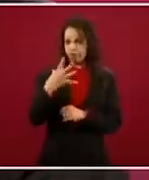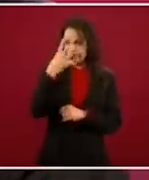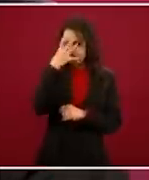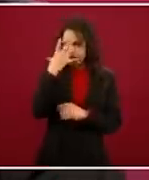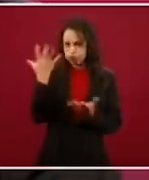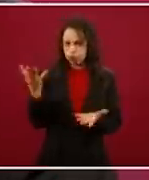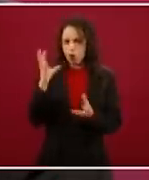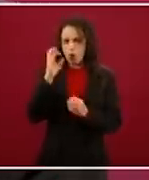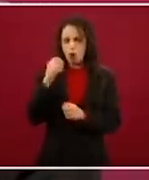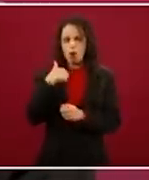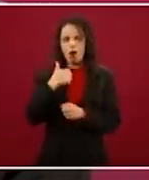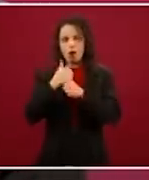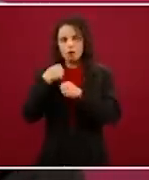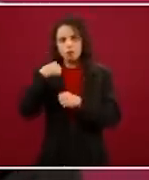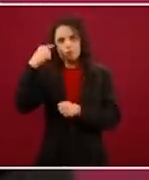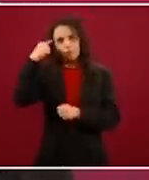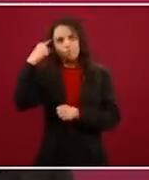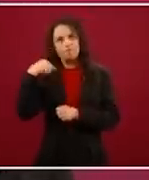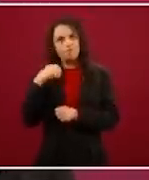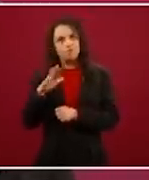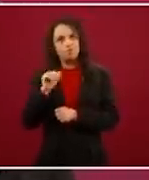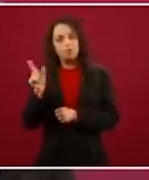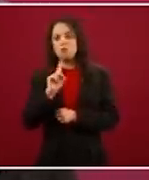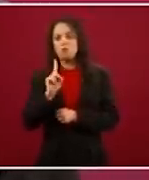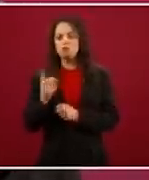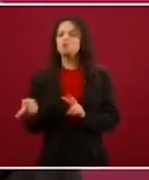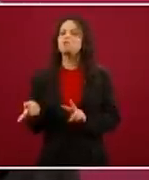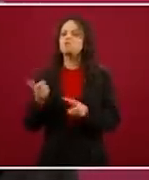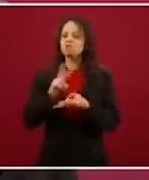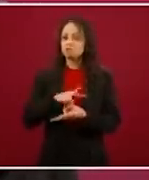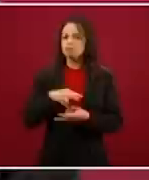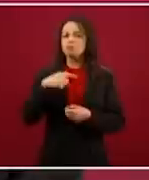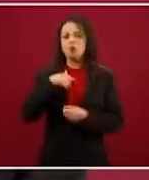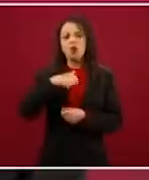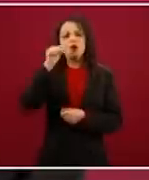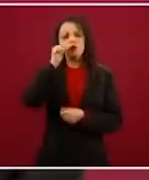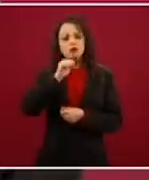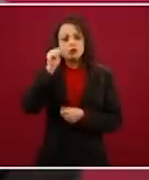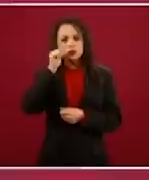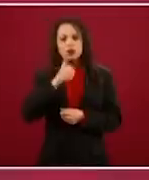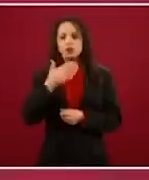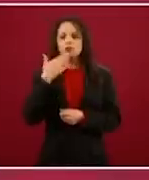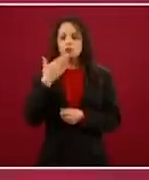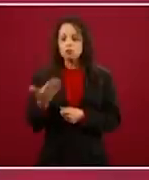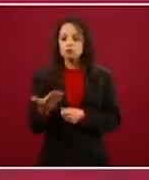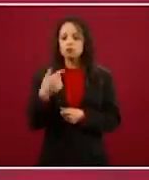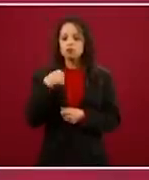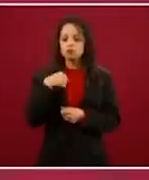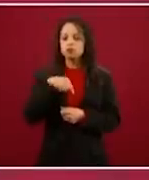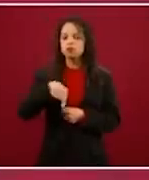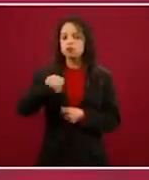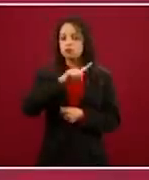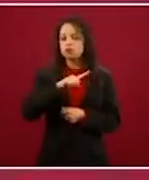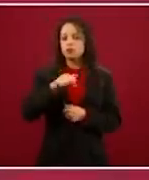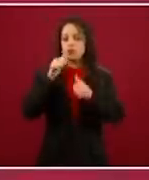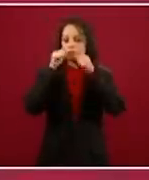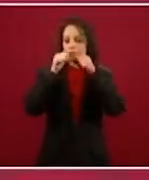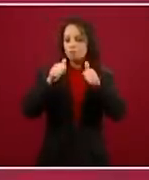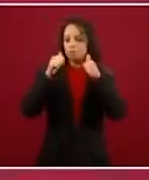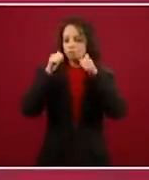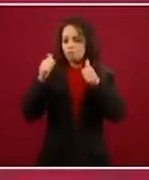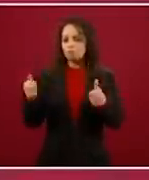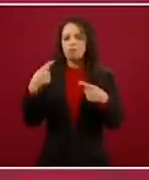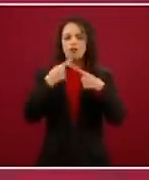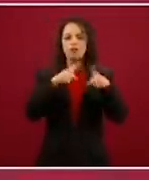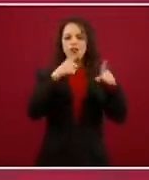conciencia, al contrario, siempre he estado a la vanguardia de todos los